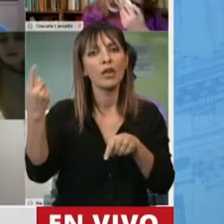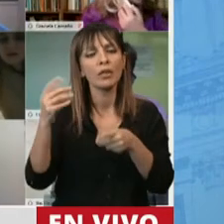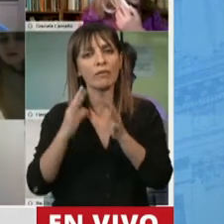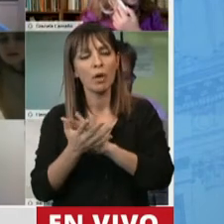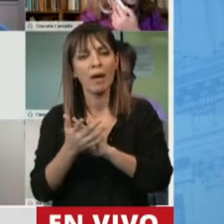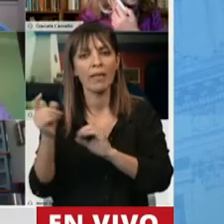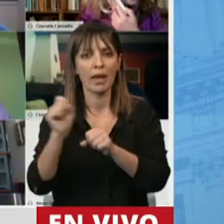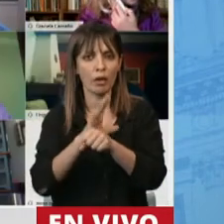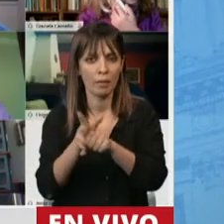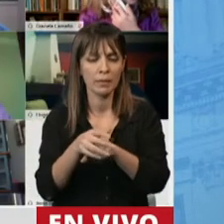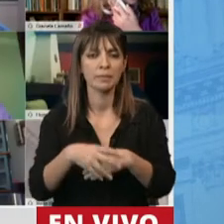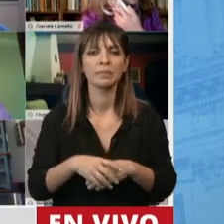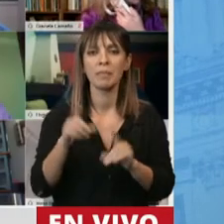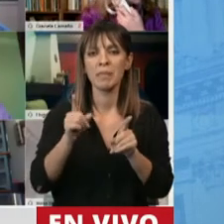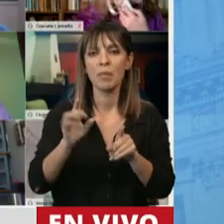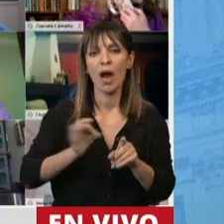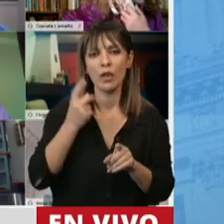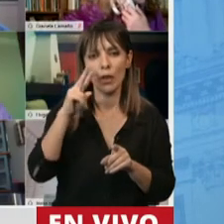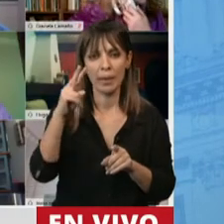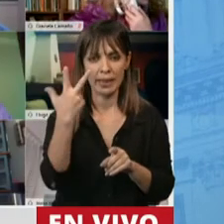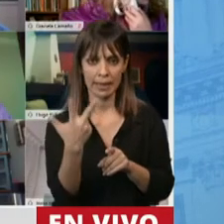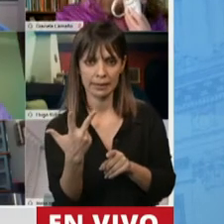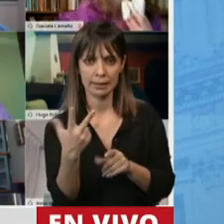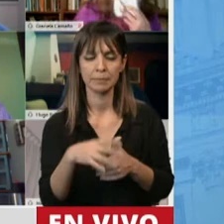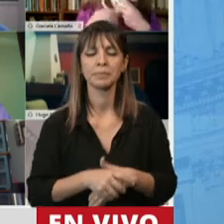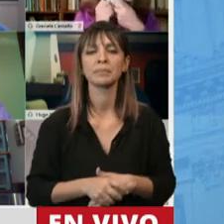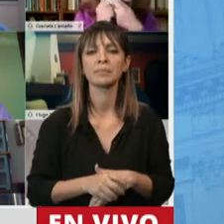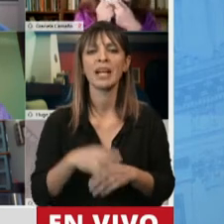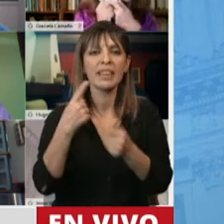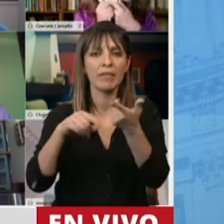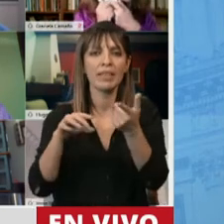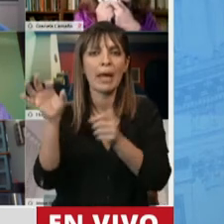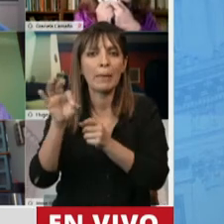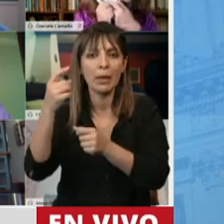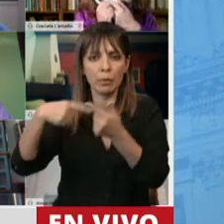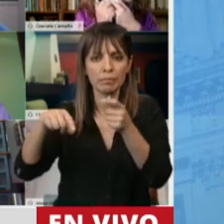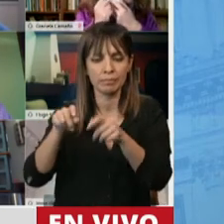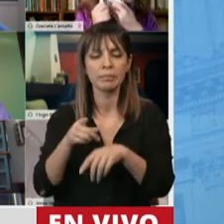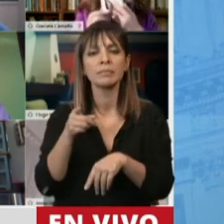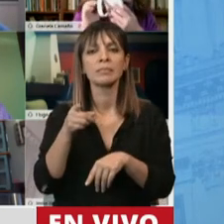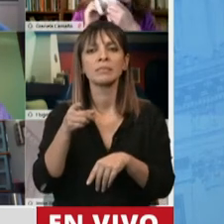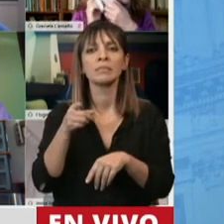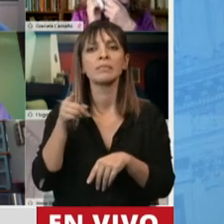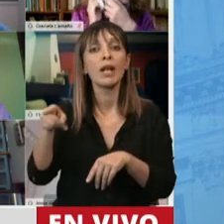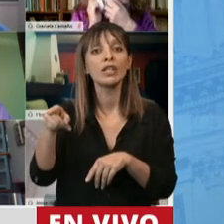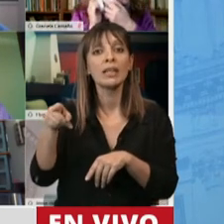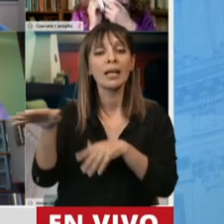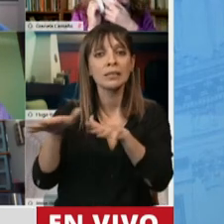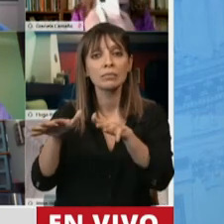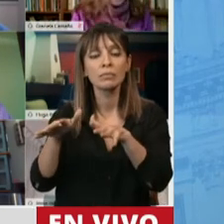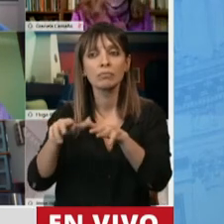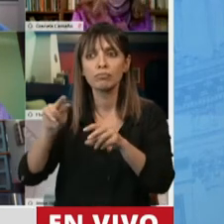coronavirus, como el SARS-1 en el año 2003 y el MERS en el año 2012. En ambos casos, la